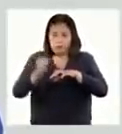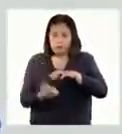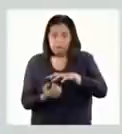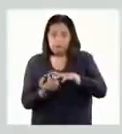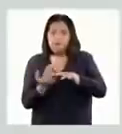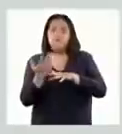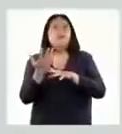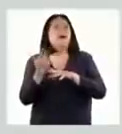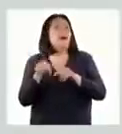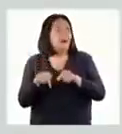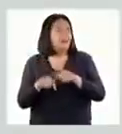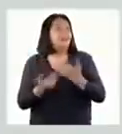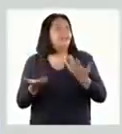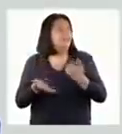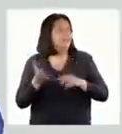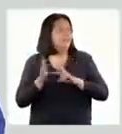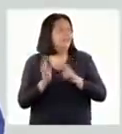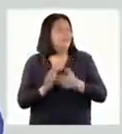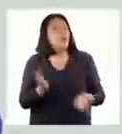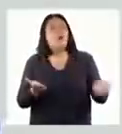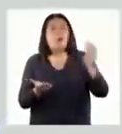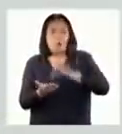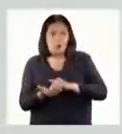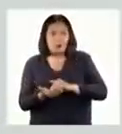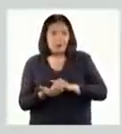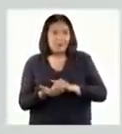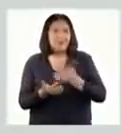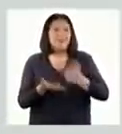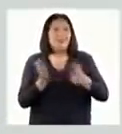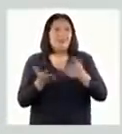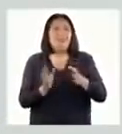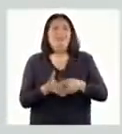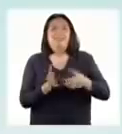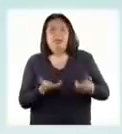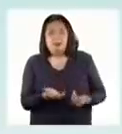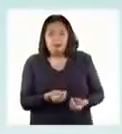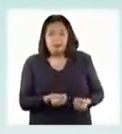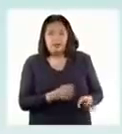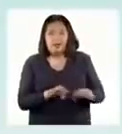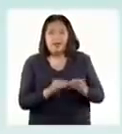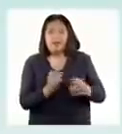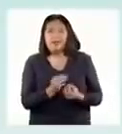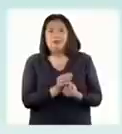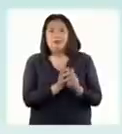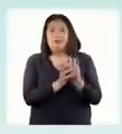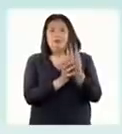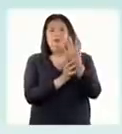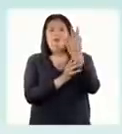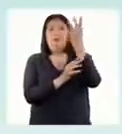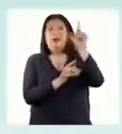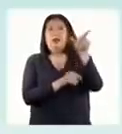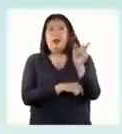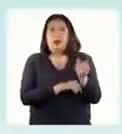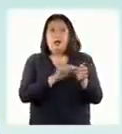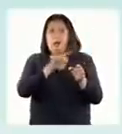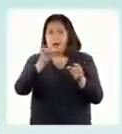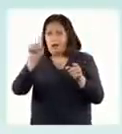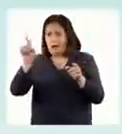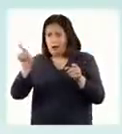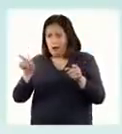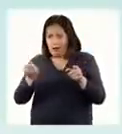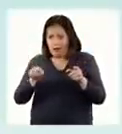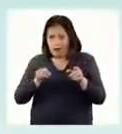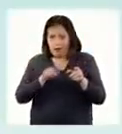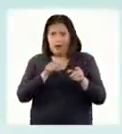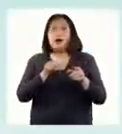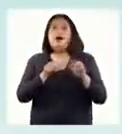plantas, es decir, nuevamente a los productores. Entonces, con los descomponedores queda completa